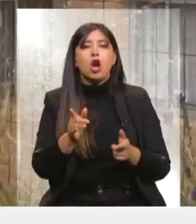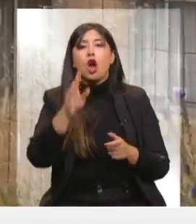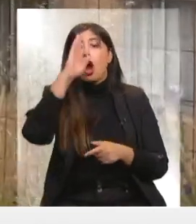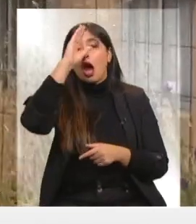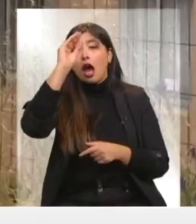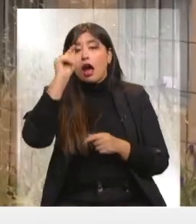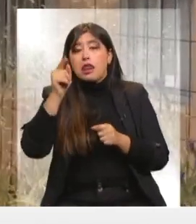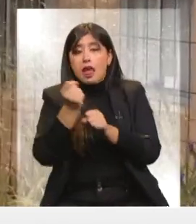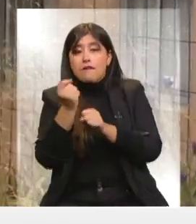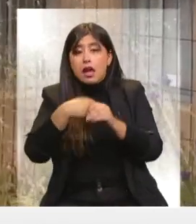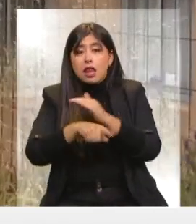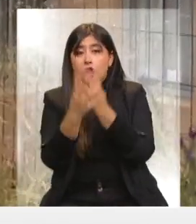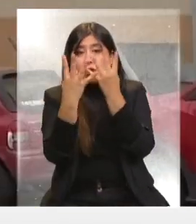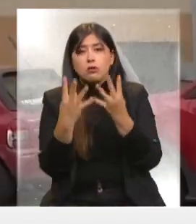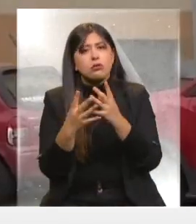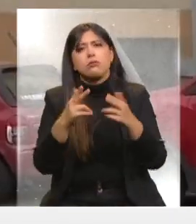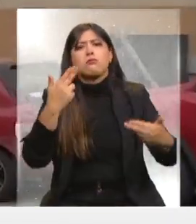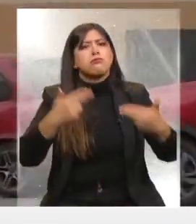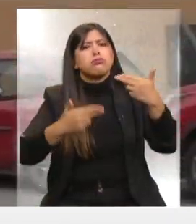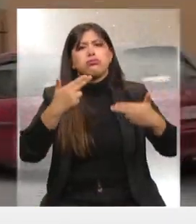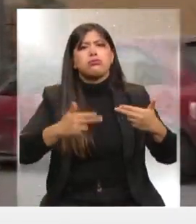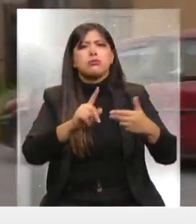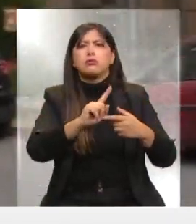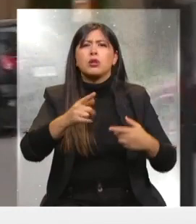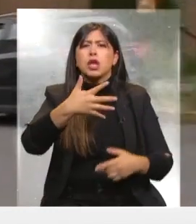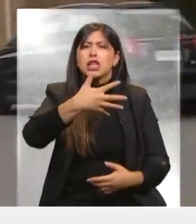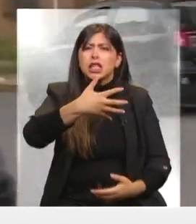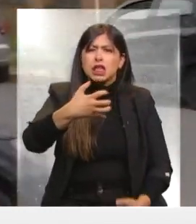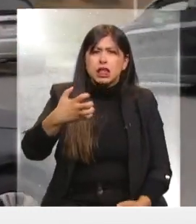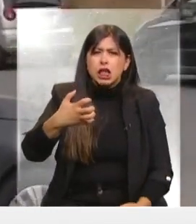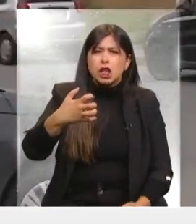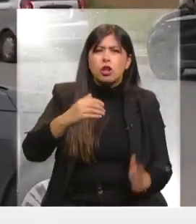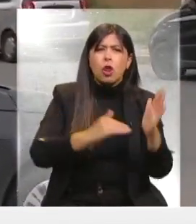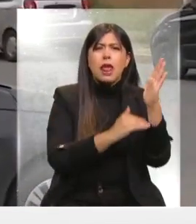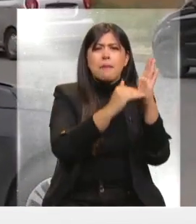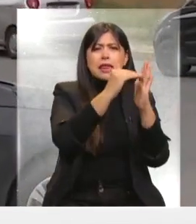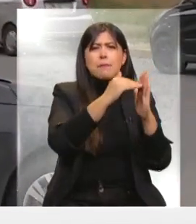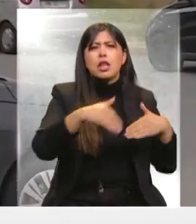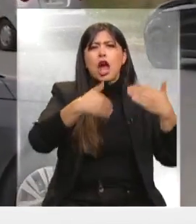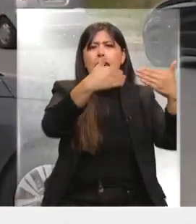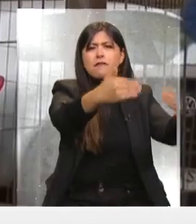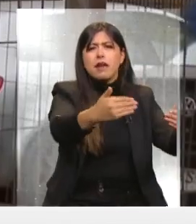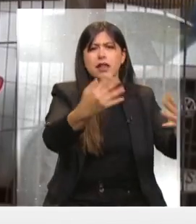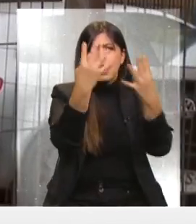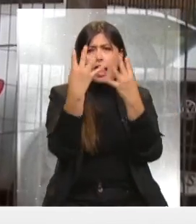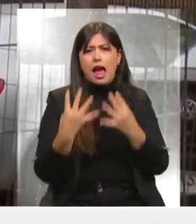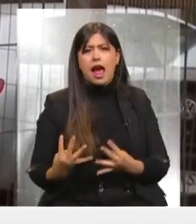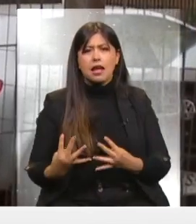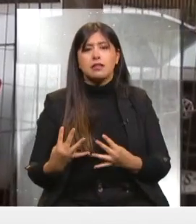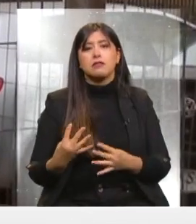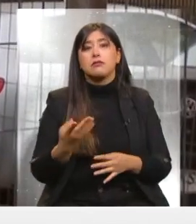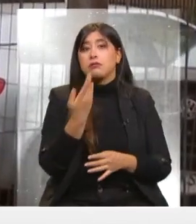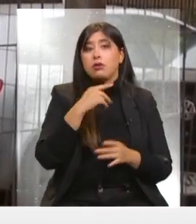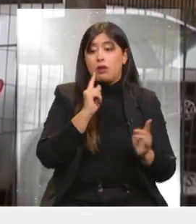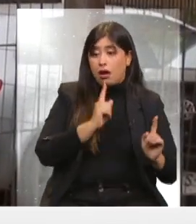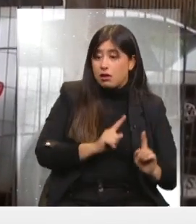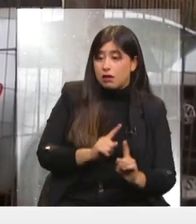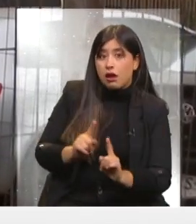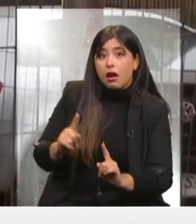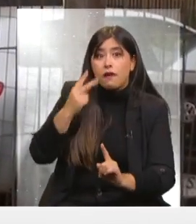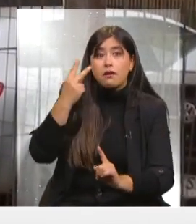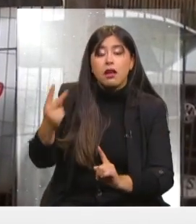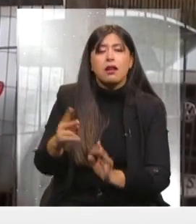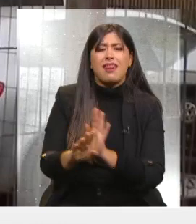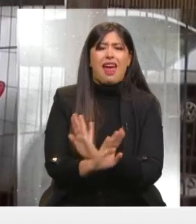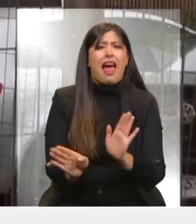para evitar balaceras, porque frente a la cárcel hay más de 500 departamentos. Nosotros no salimos ninguno a ver qué es lo que pasaba, ni nada